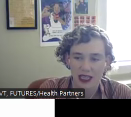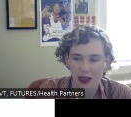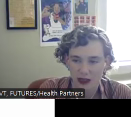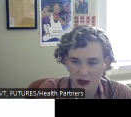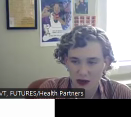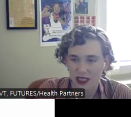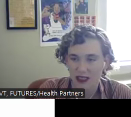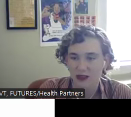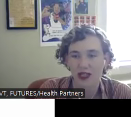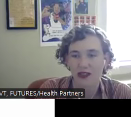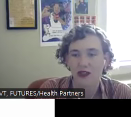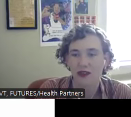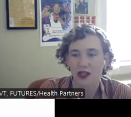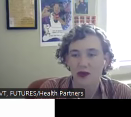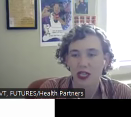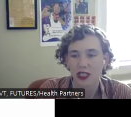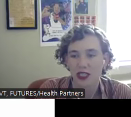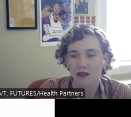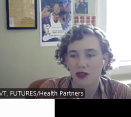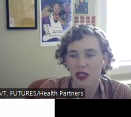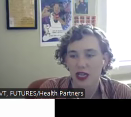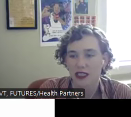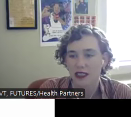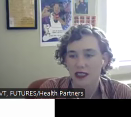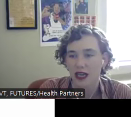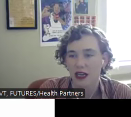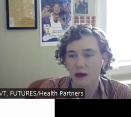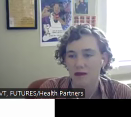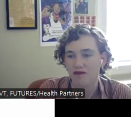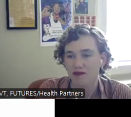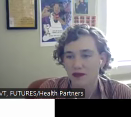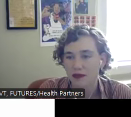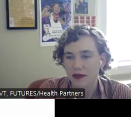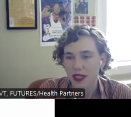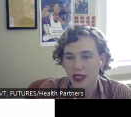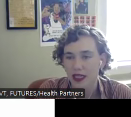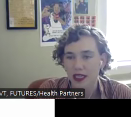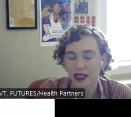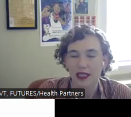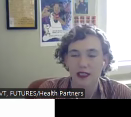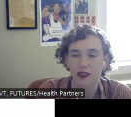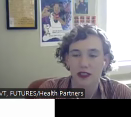y quiero agradecer a todos por estar aquí, por presentarse